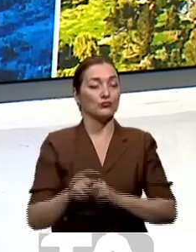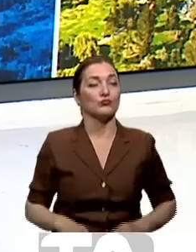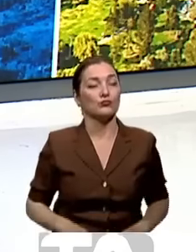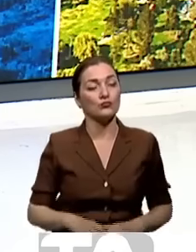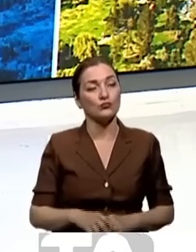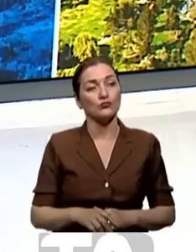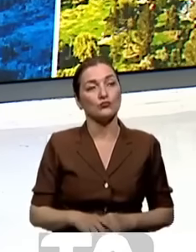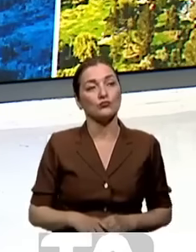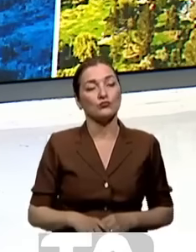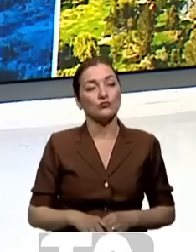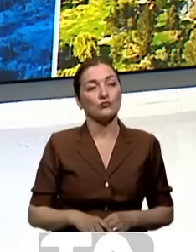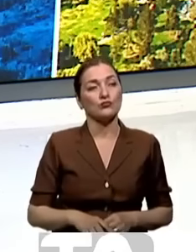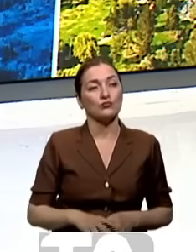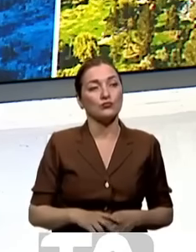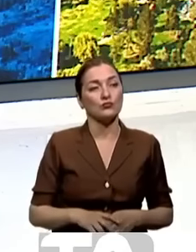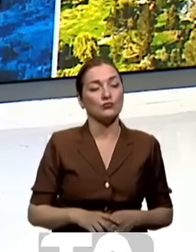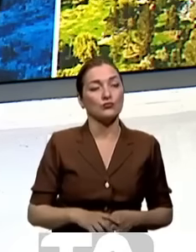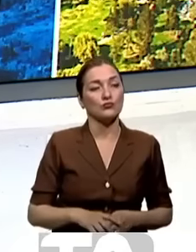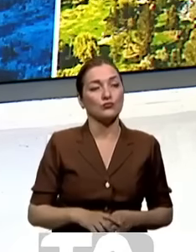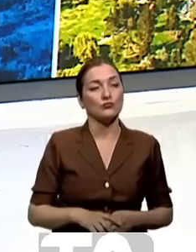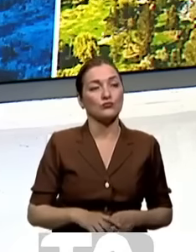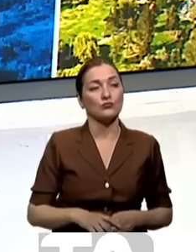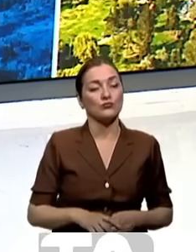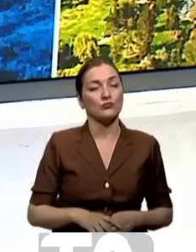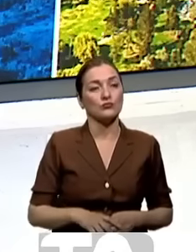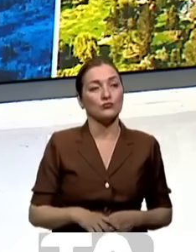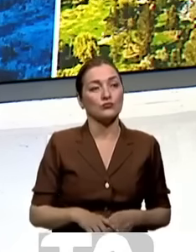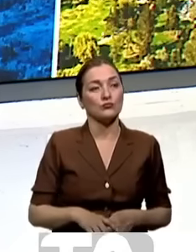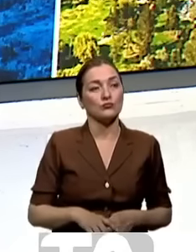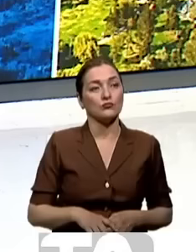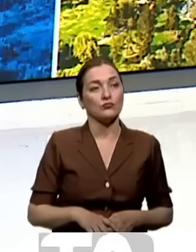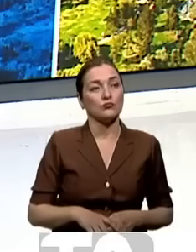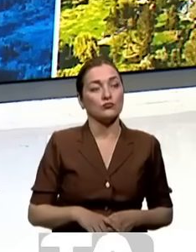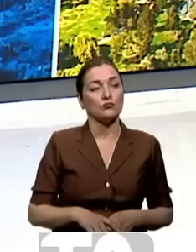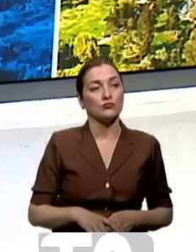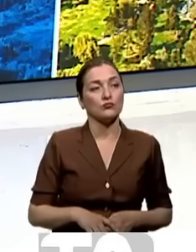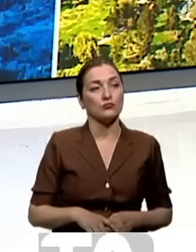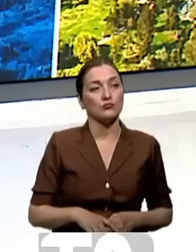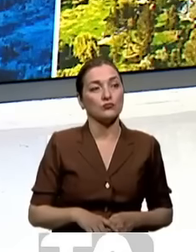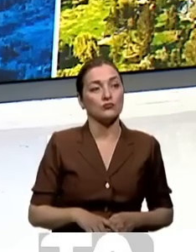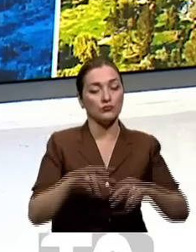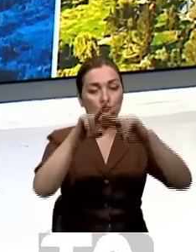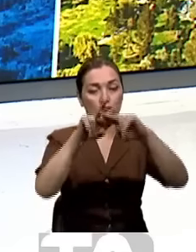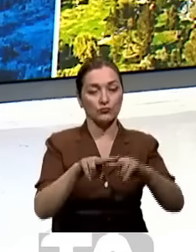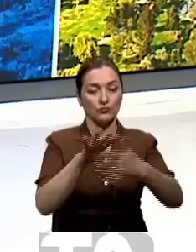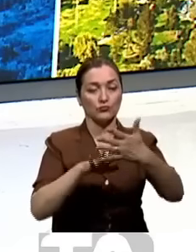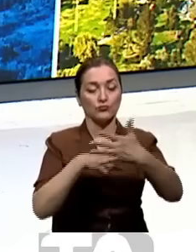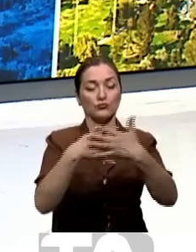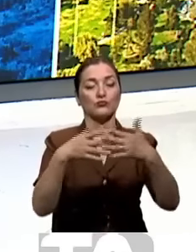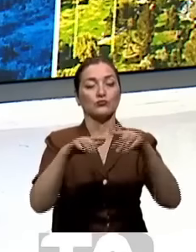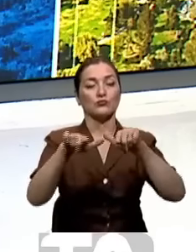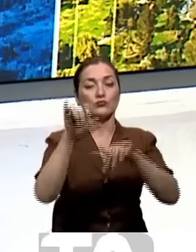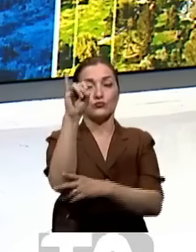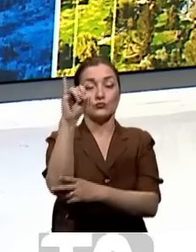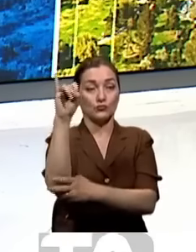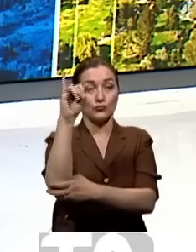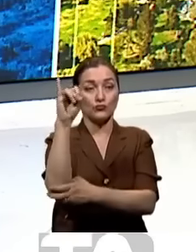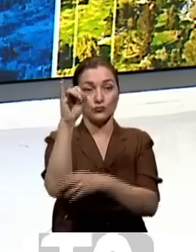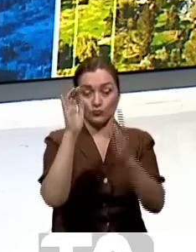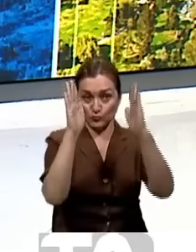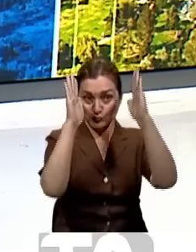Collao, Conocoto, Santa Rosa y El Inga Bajo. Vamos a revisar este horario, es para el sector industrial,